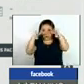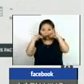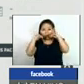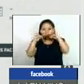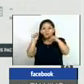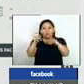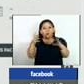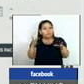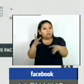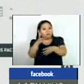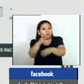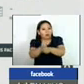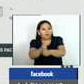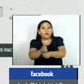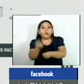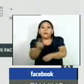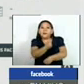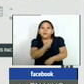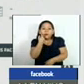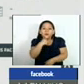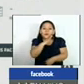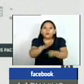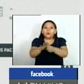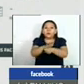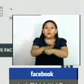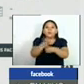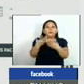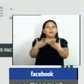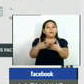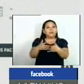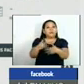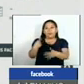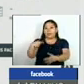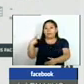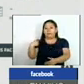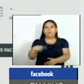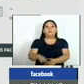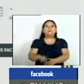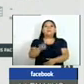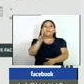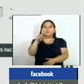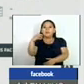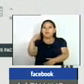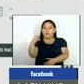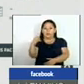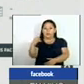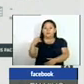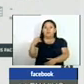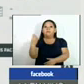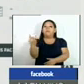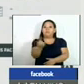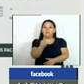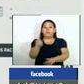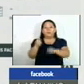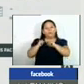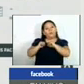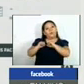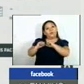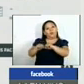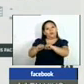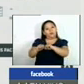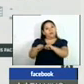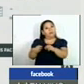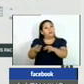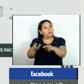resumen de casos del 27 de enero es 10 personas fallecidas, 10 muertos. Esto se